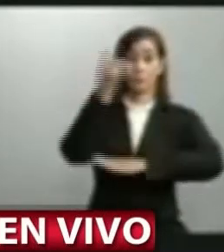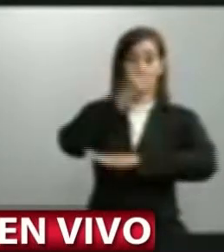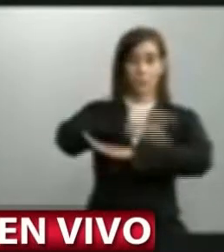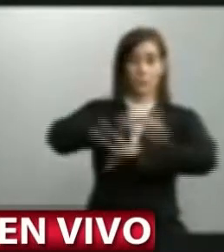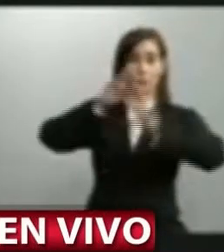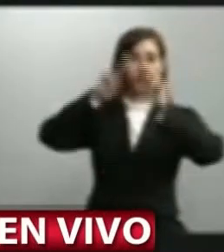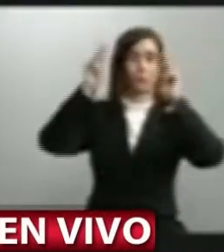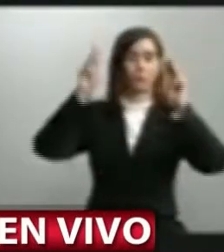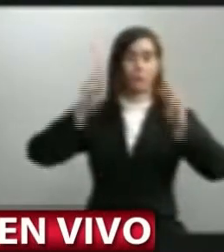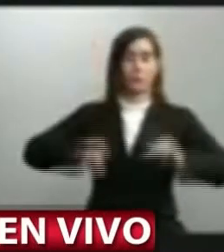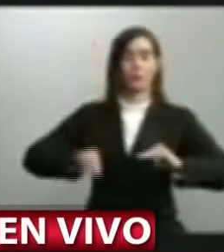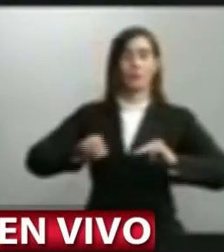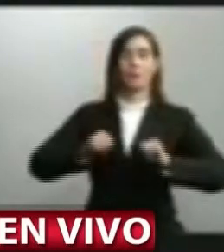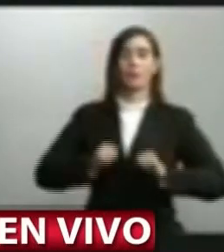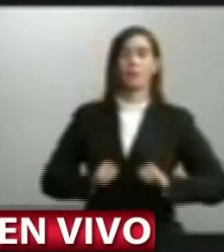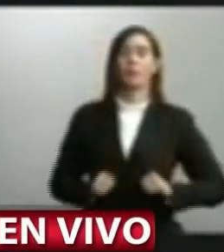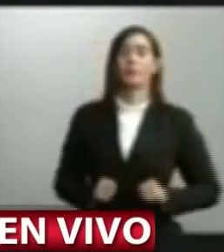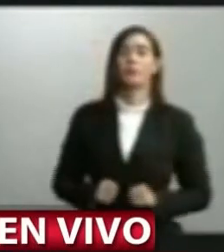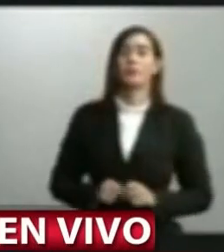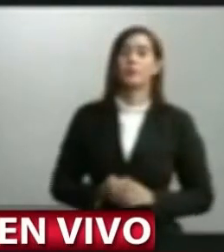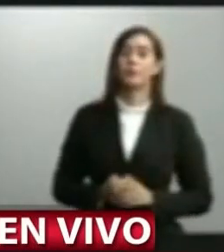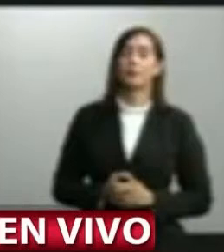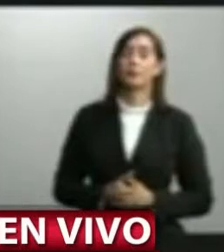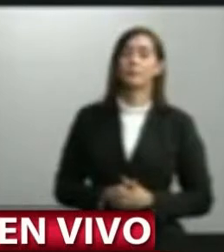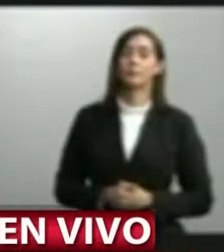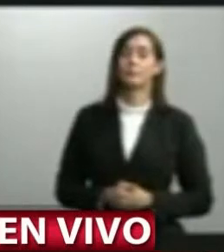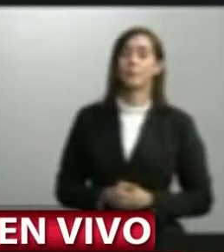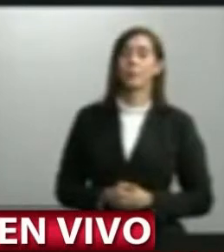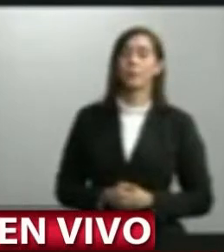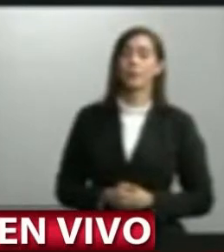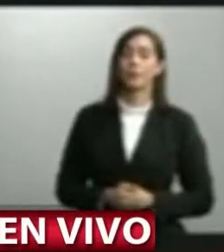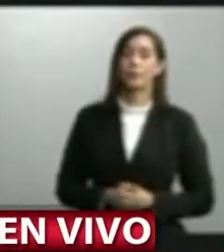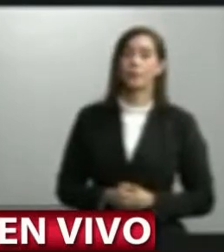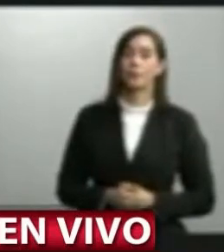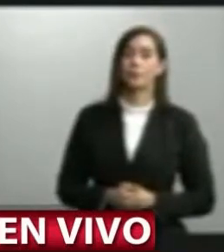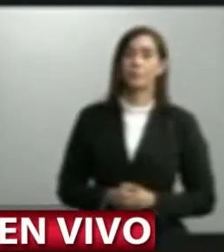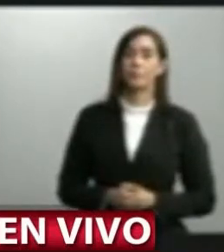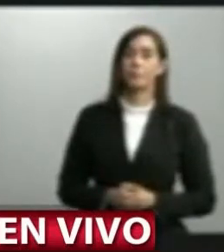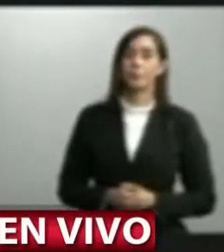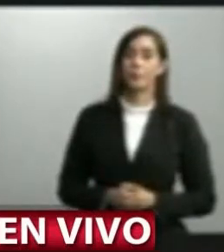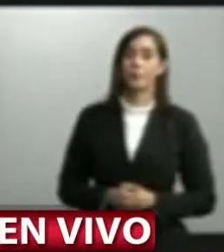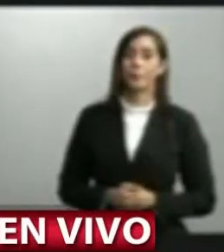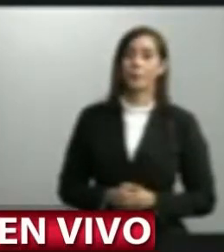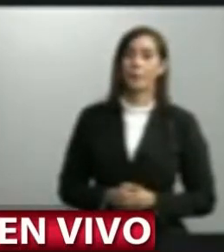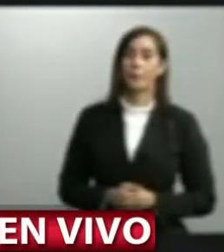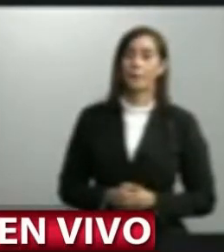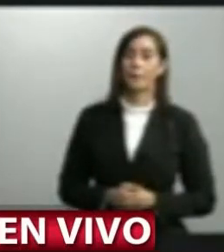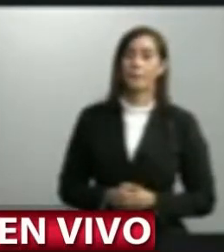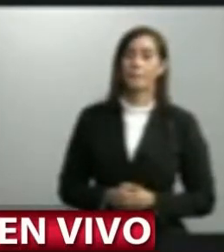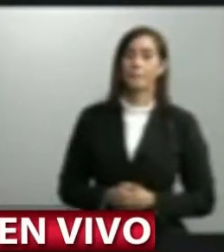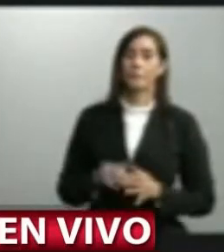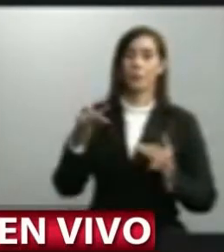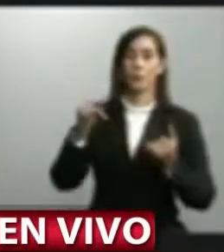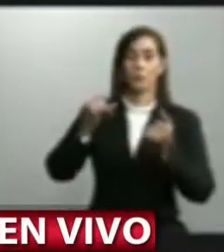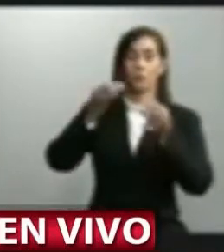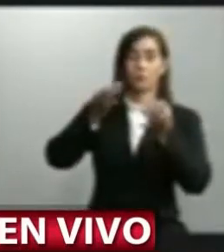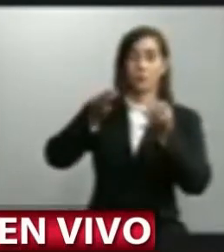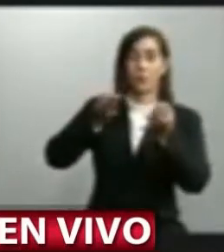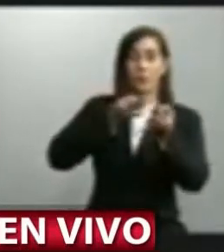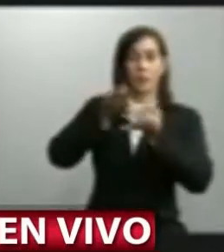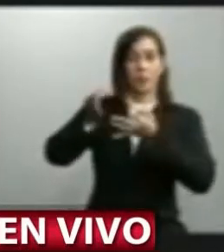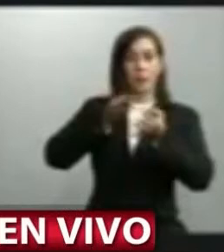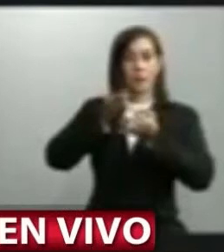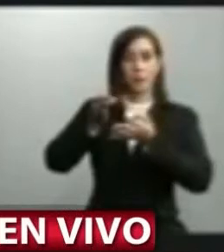ministro. Rosalba Escalante de En Televisión. Hoy le voy a exponer un caso que está sucediendo en el